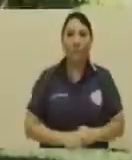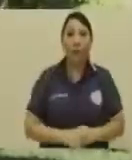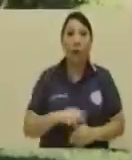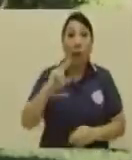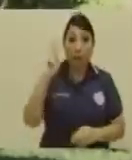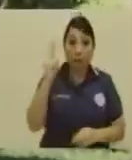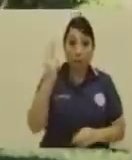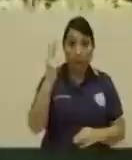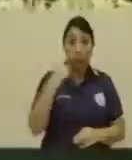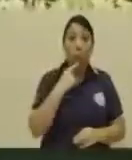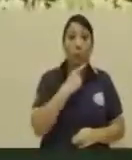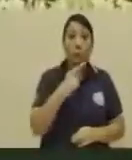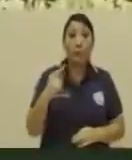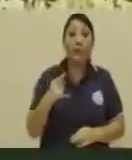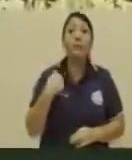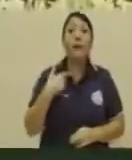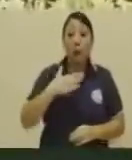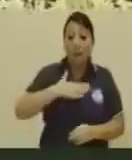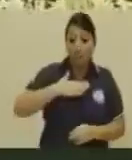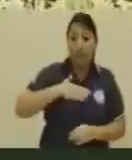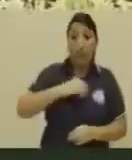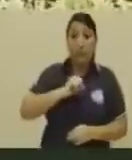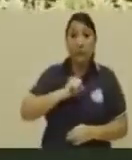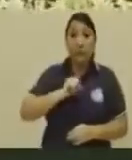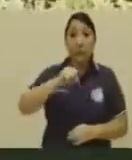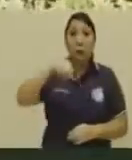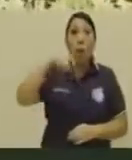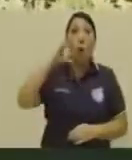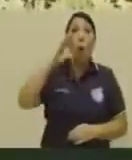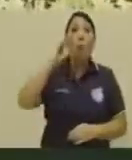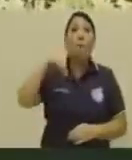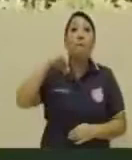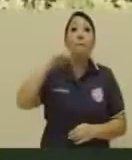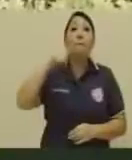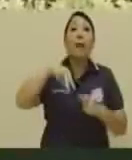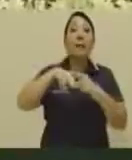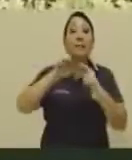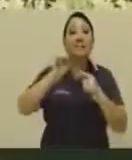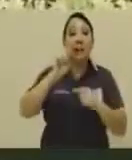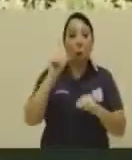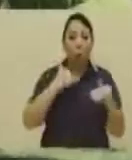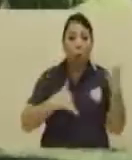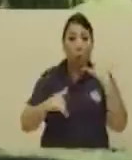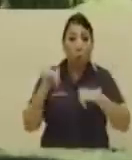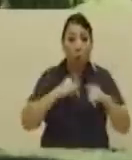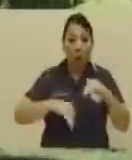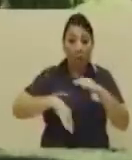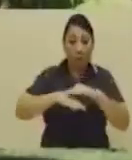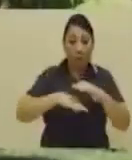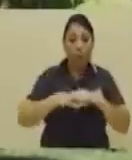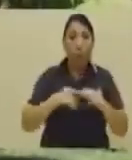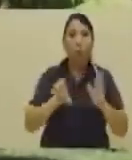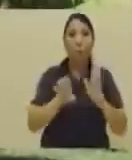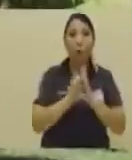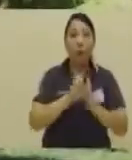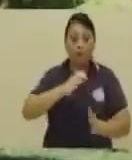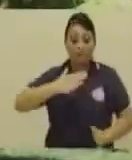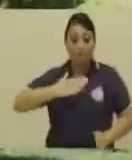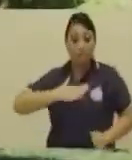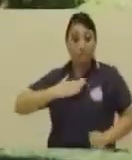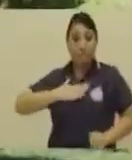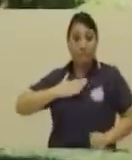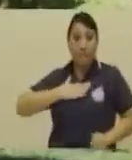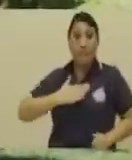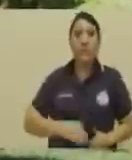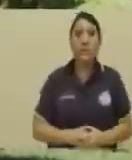hacer la seña de año. La segunda, mis compañeros juegan fútbol siempre. Para hacer mis, recordemos que es mi mano